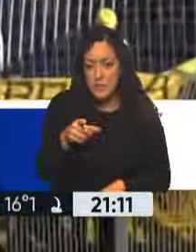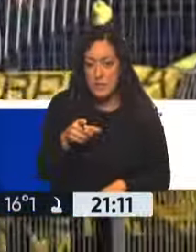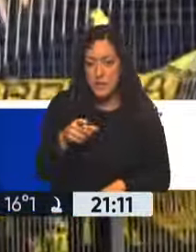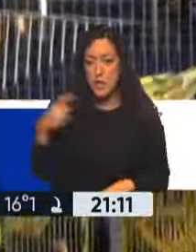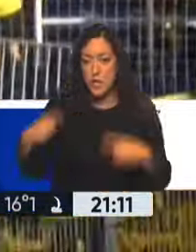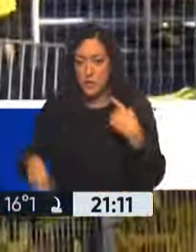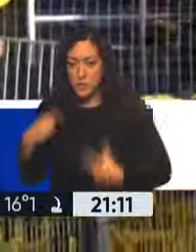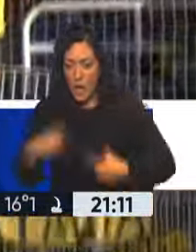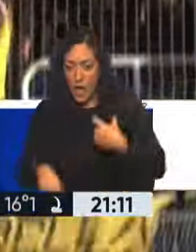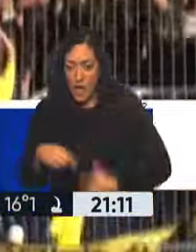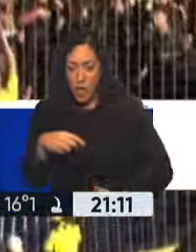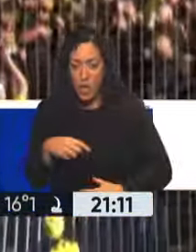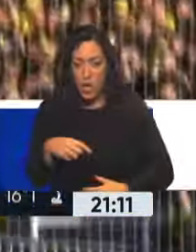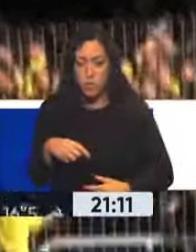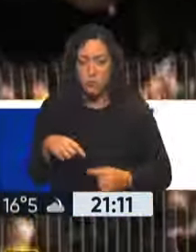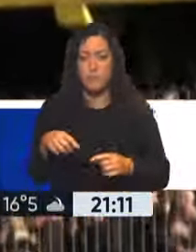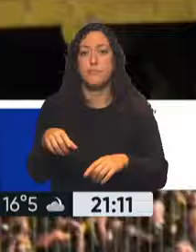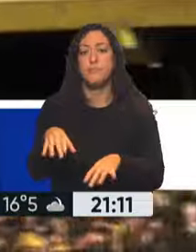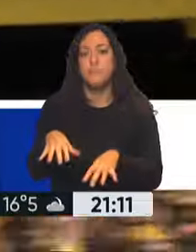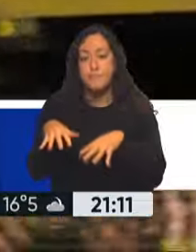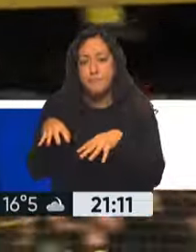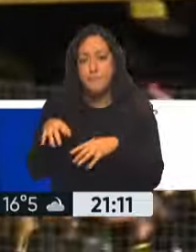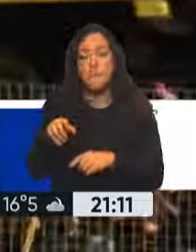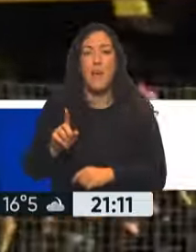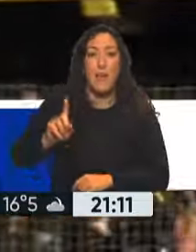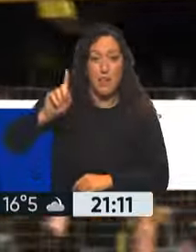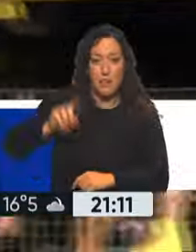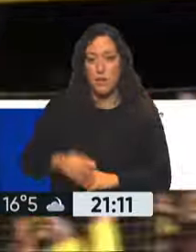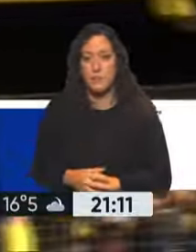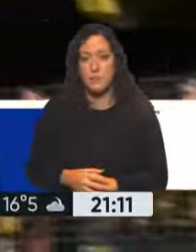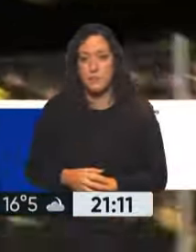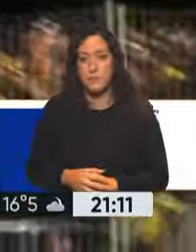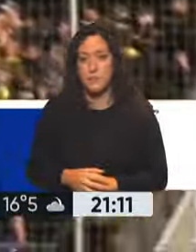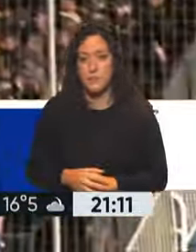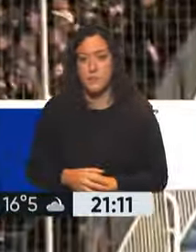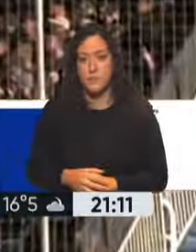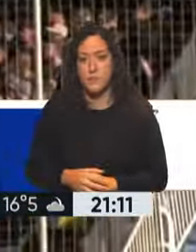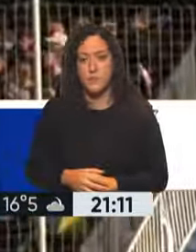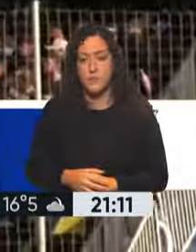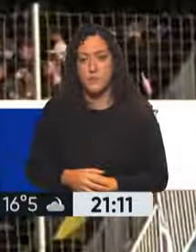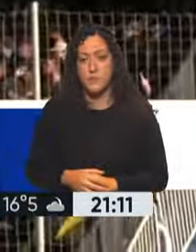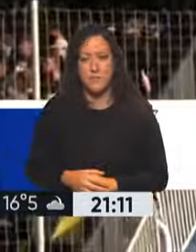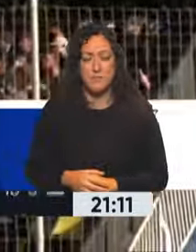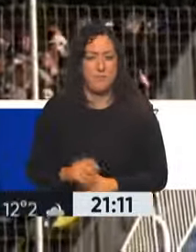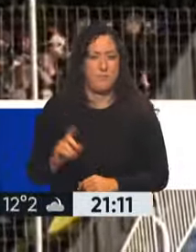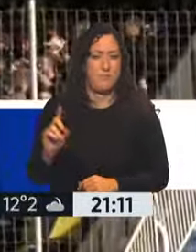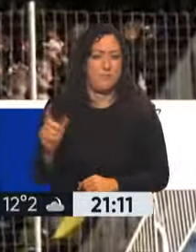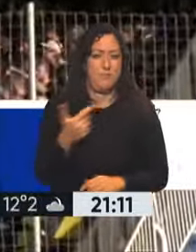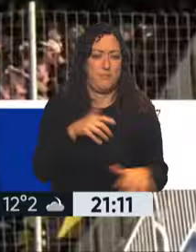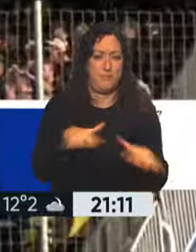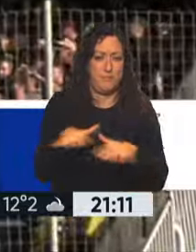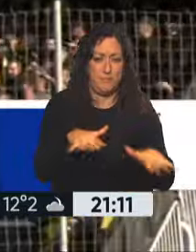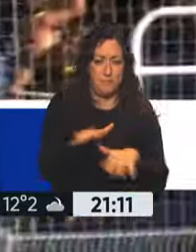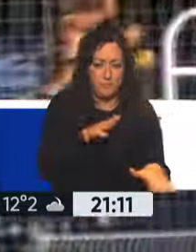Rosario Central, que estaban en la cabecera alta, contra lo inédito de este